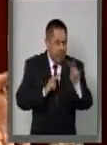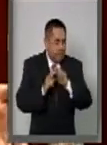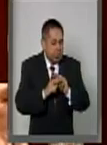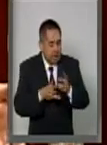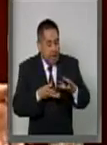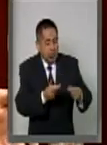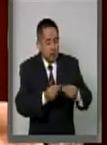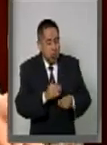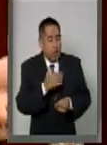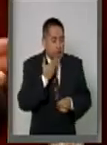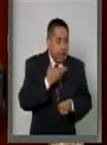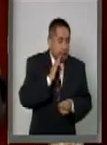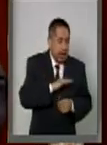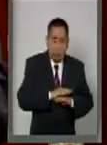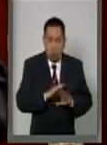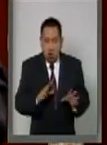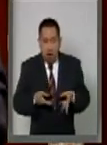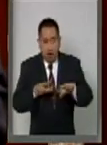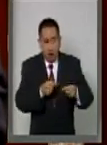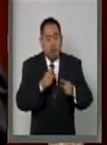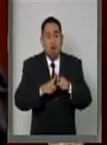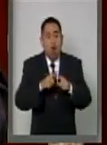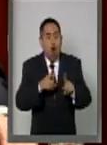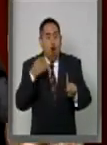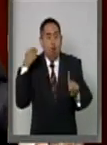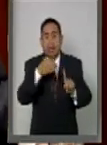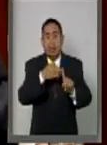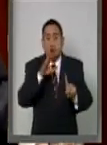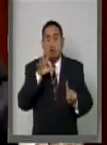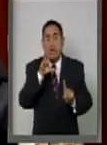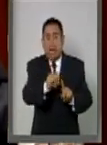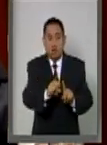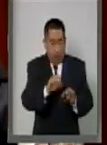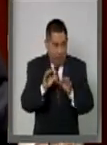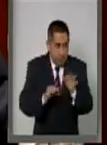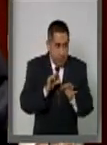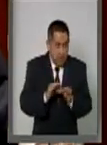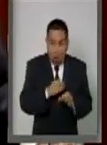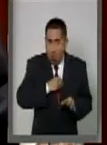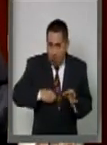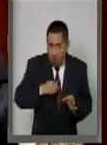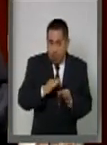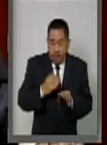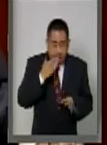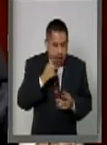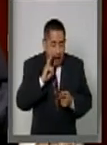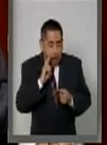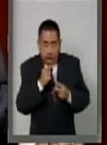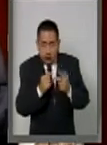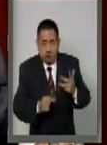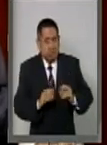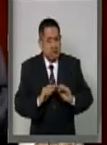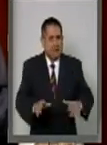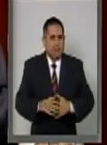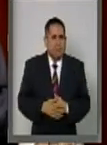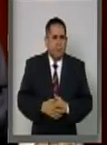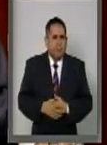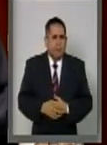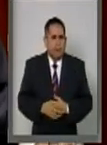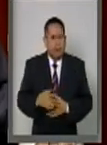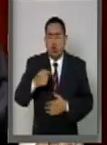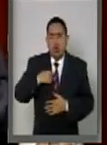se gastó el dinero, sino si se alcanzaban los objetivos que de él se desprendían. Yo no elaboré